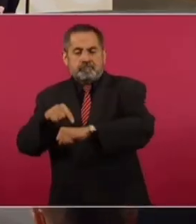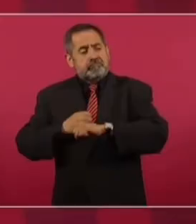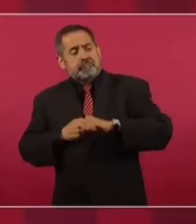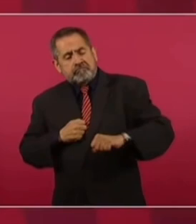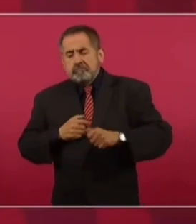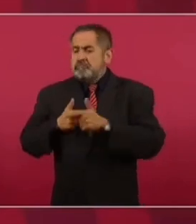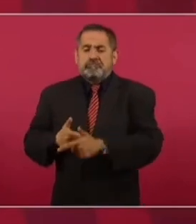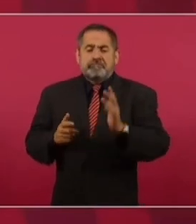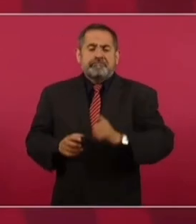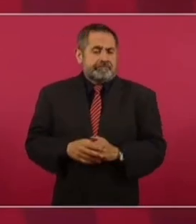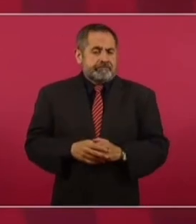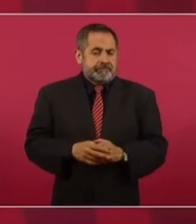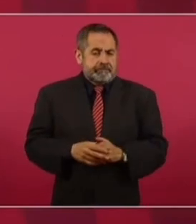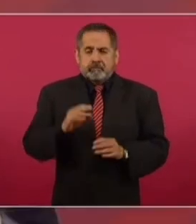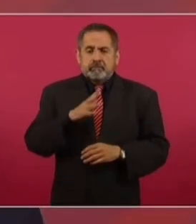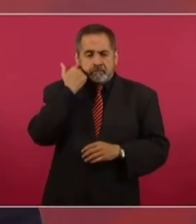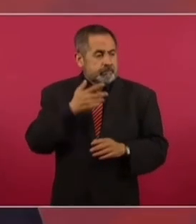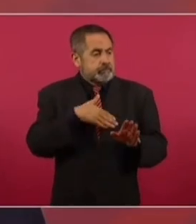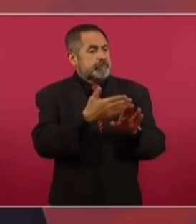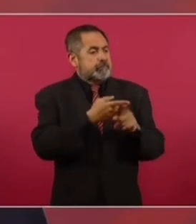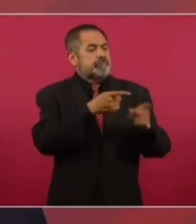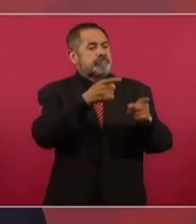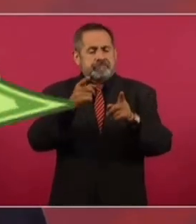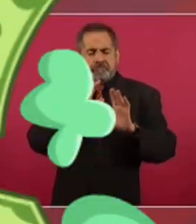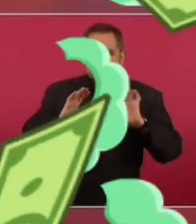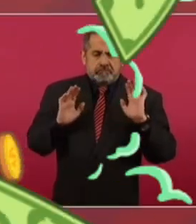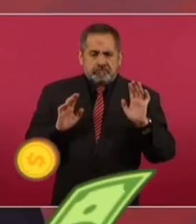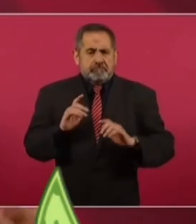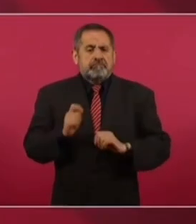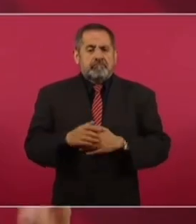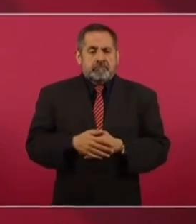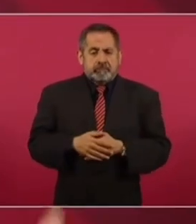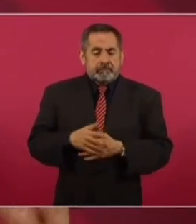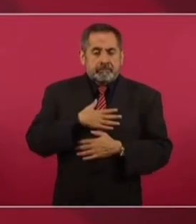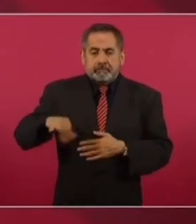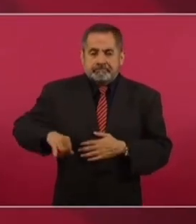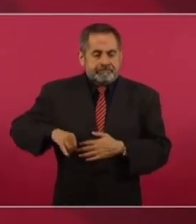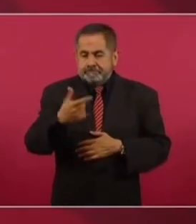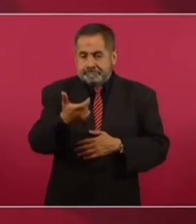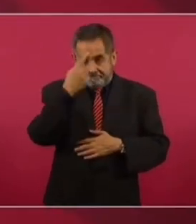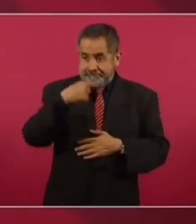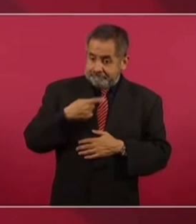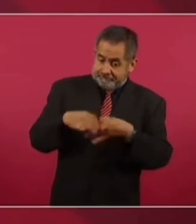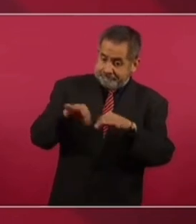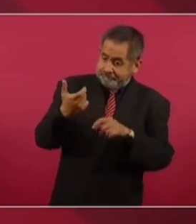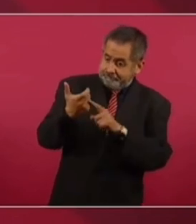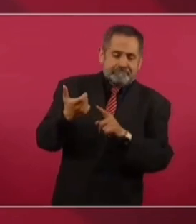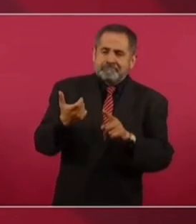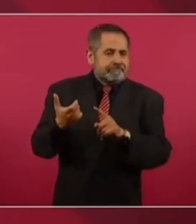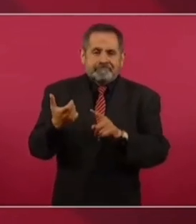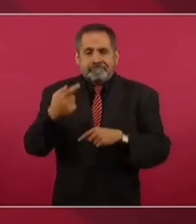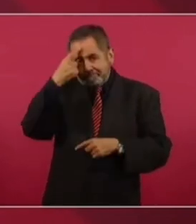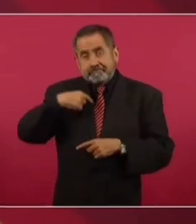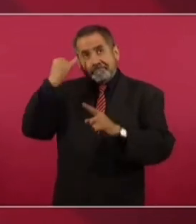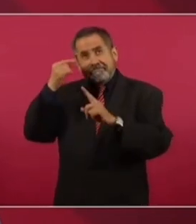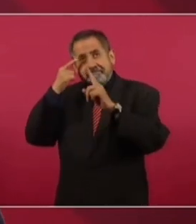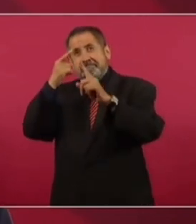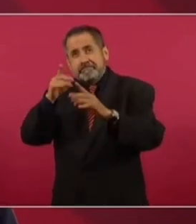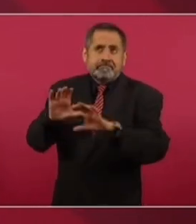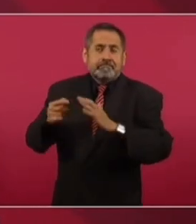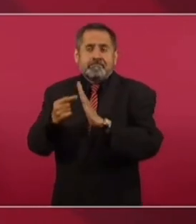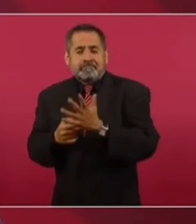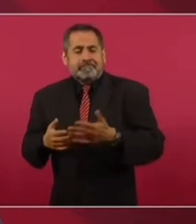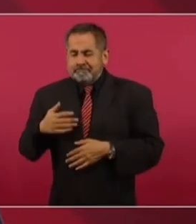mi honestidad. Y no quiero ofender a nadie. Pero no me interesa el dinero. Lucho por ideales. Lucho por